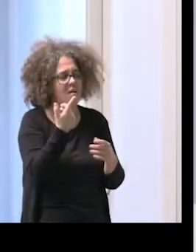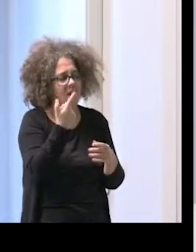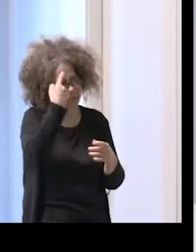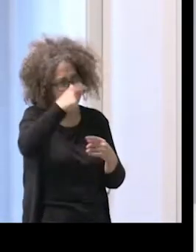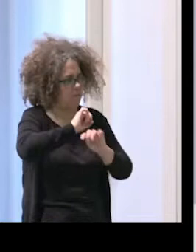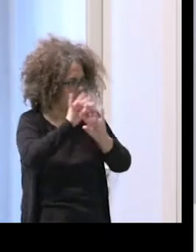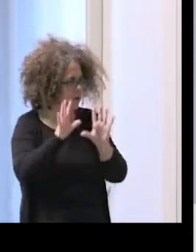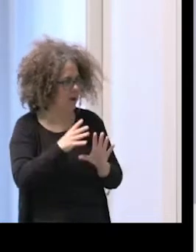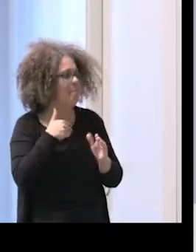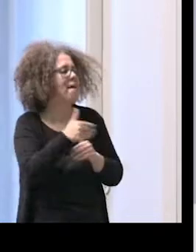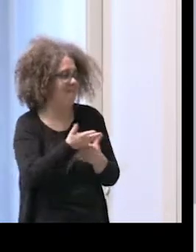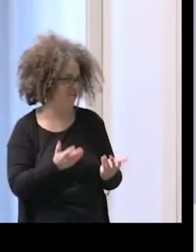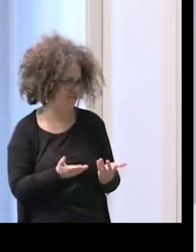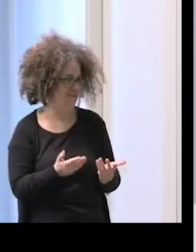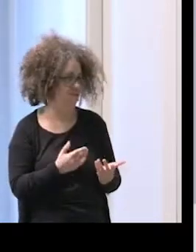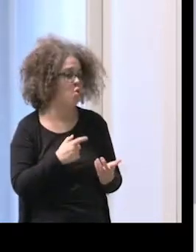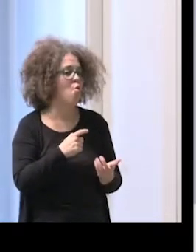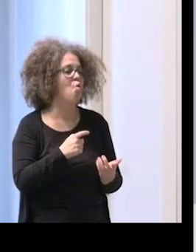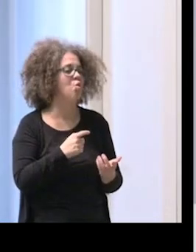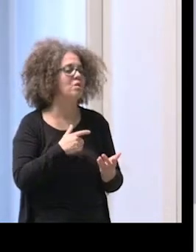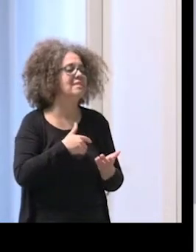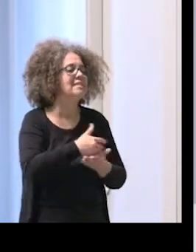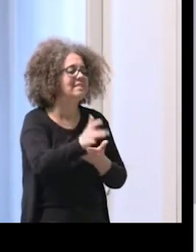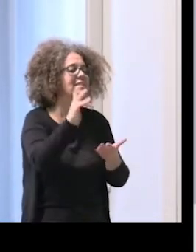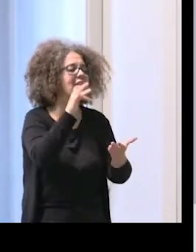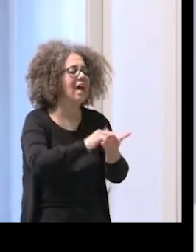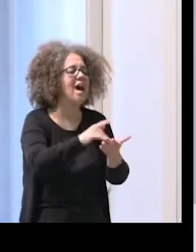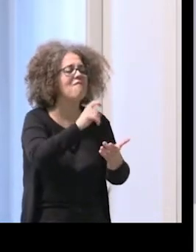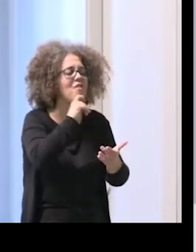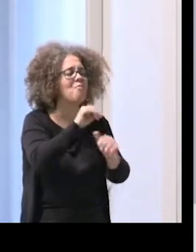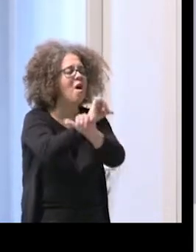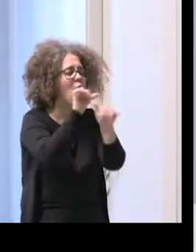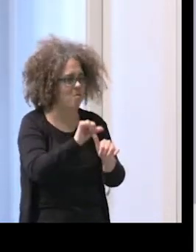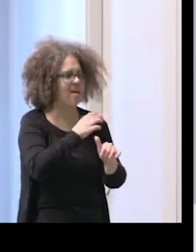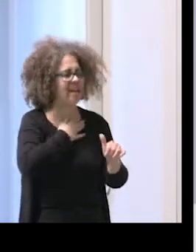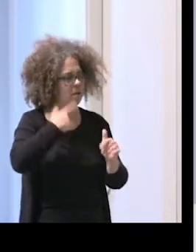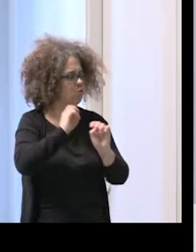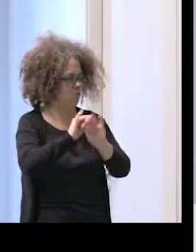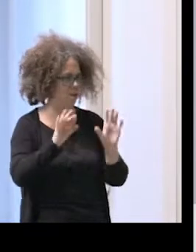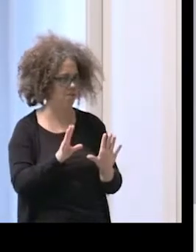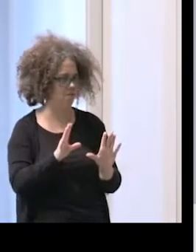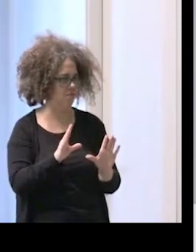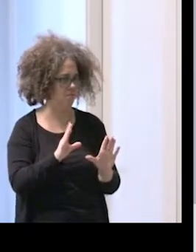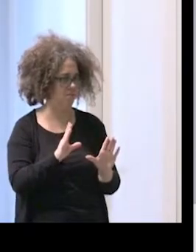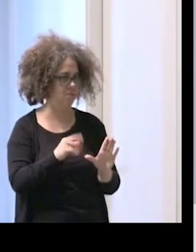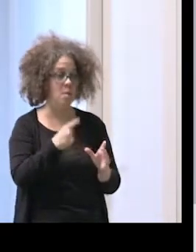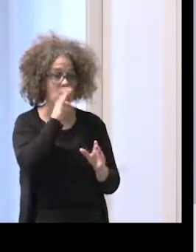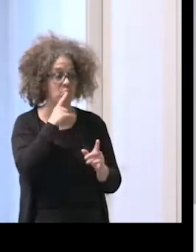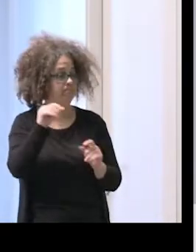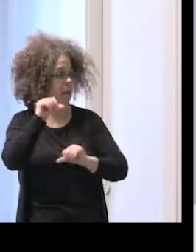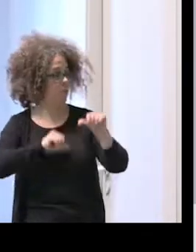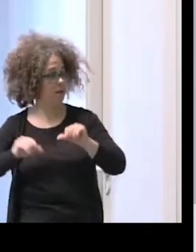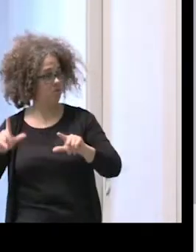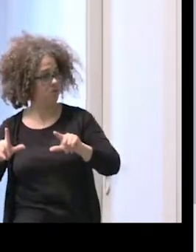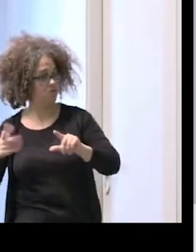bastante clara de cómo y cuándo queremos llegar. Desde el punto de vista de transferir lo que hemos hecho en el laboratorio a la